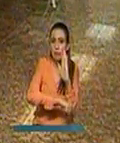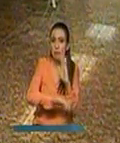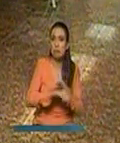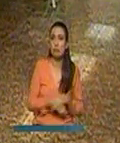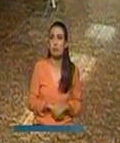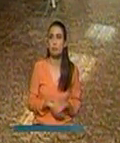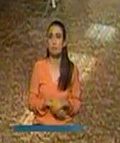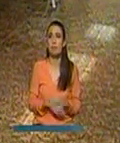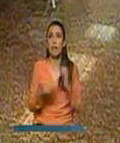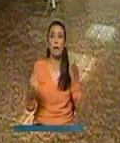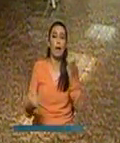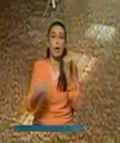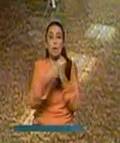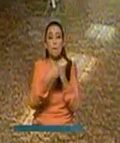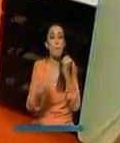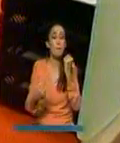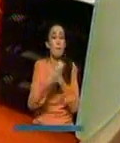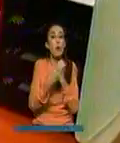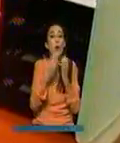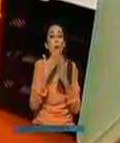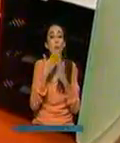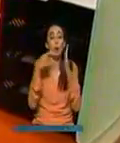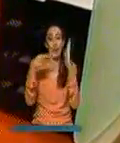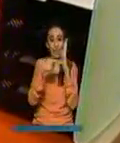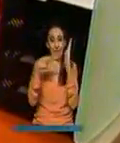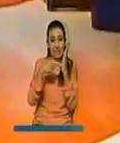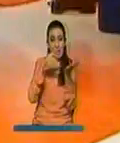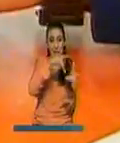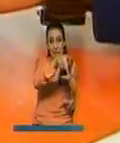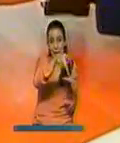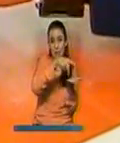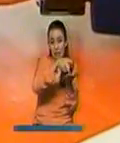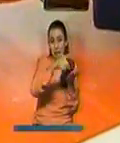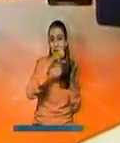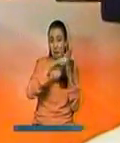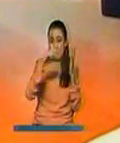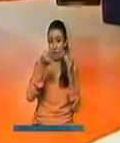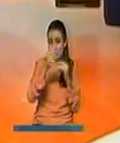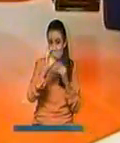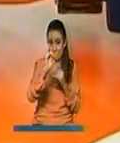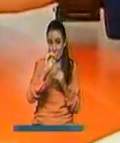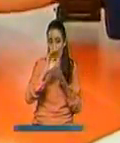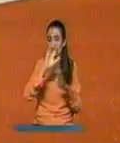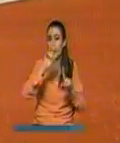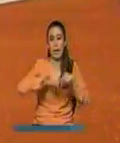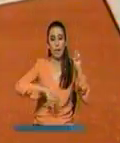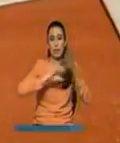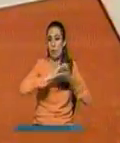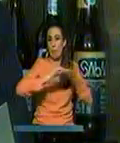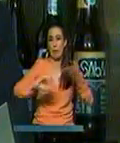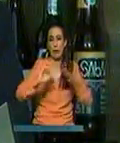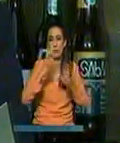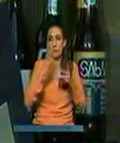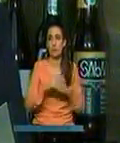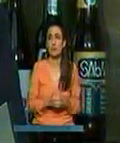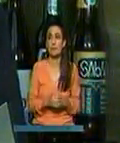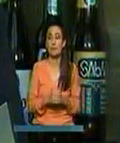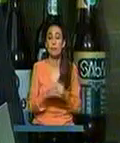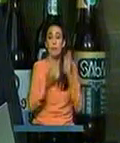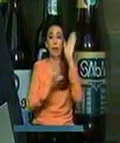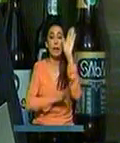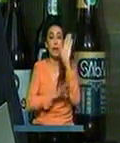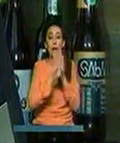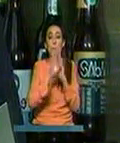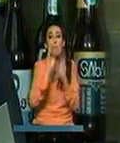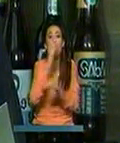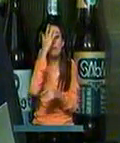El respaldo se complementa con la eliminación del anticipo al impuesto a la renta, también propuesto en el proyecto enviado desde el Ejecutivo. Incrementará su